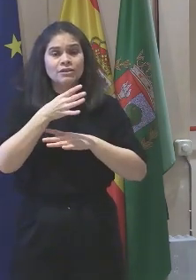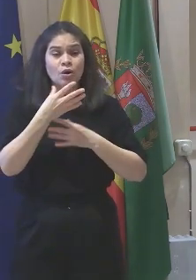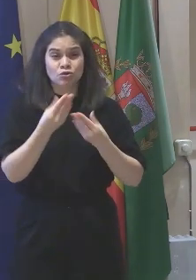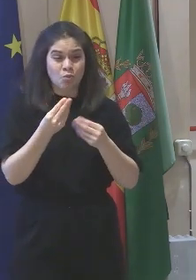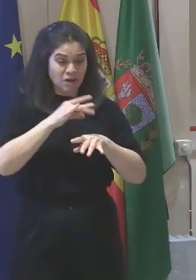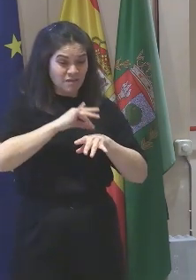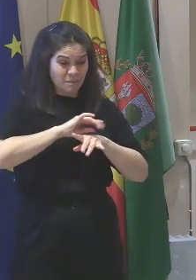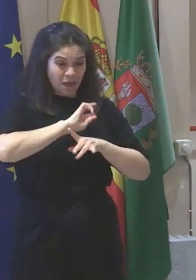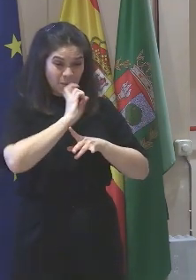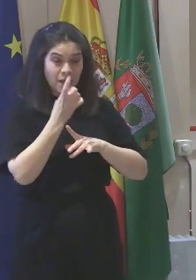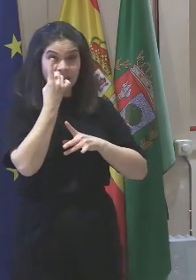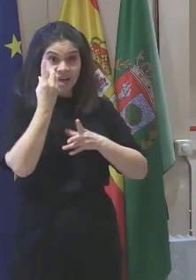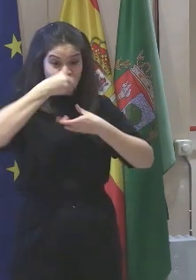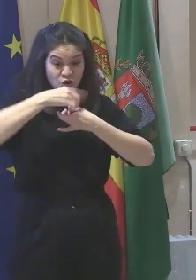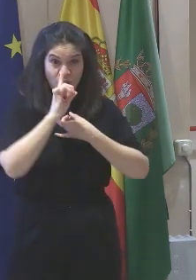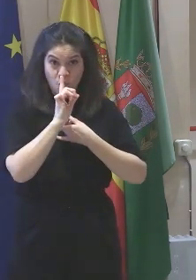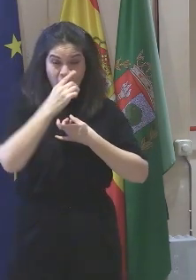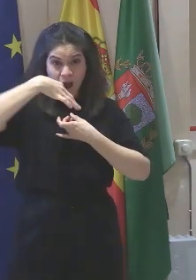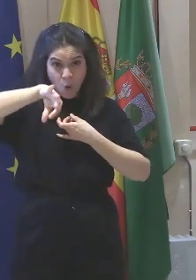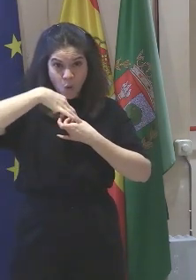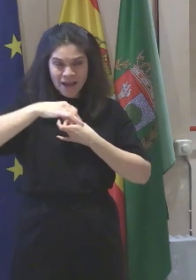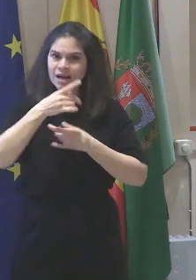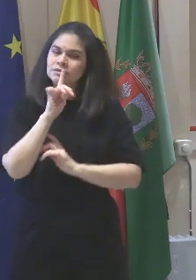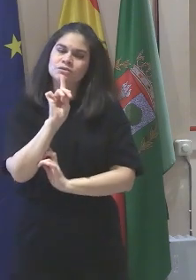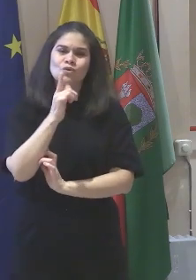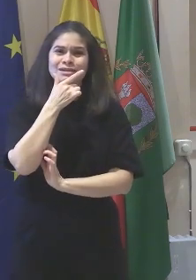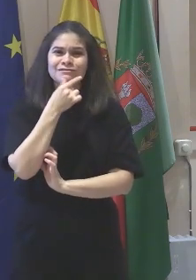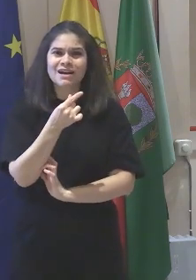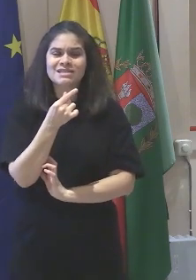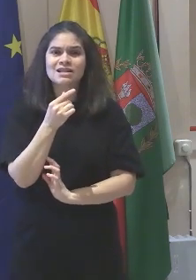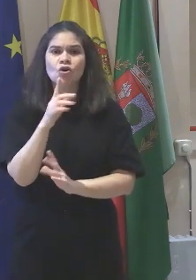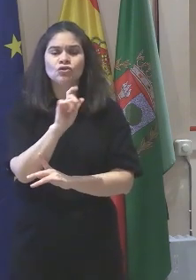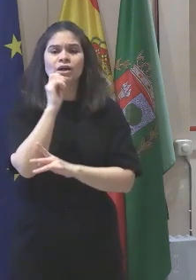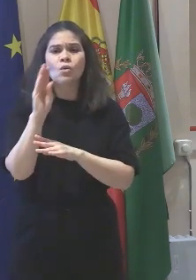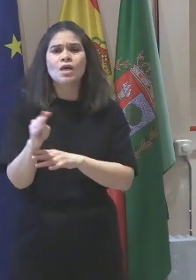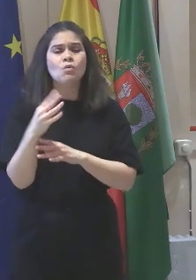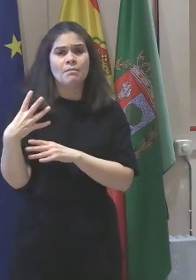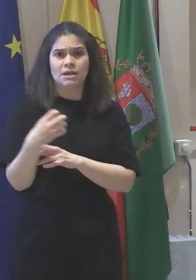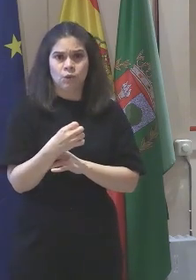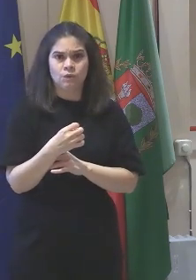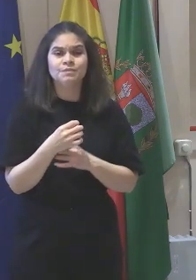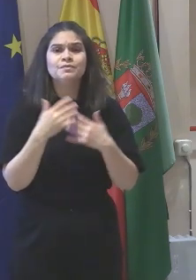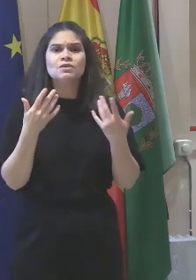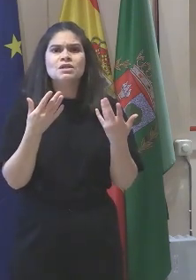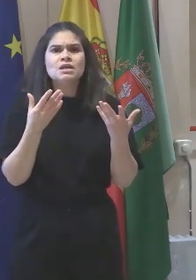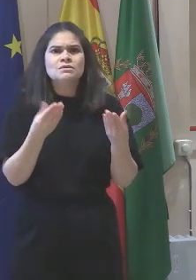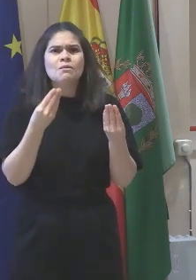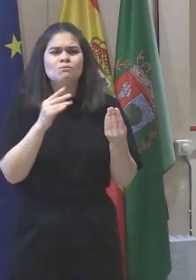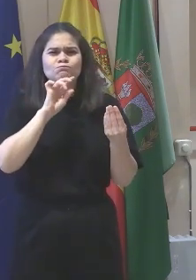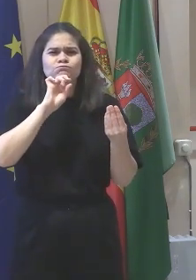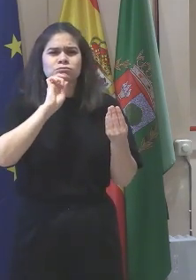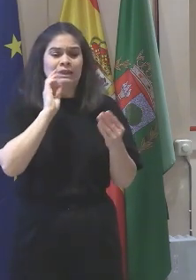muchas enfermedades dentro de una sola enfermedad, pues no es fácil llegar a una cura para todo el mundo. Es multicausal.